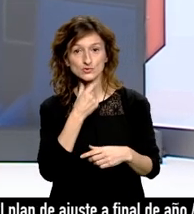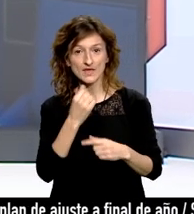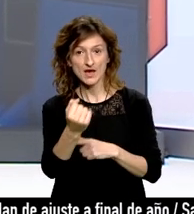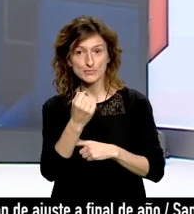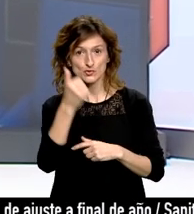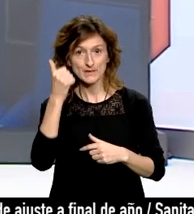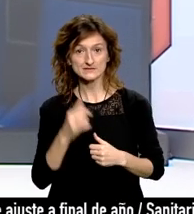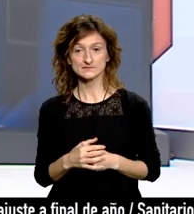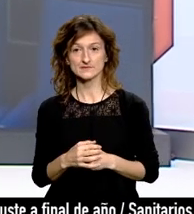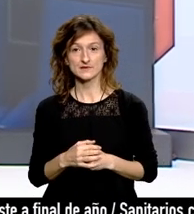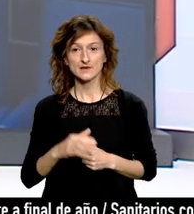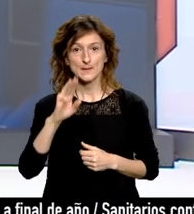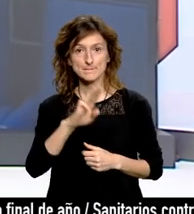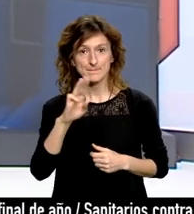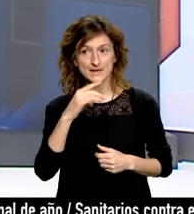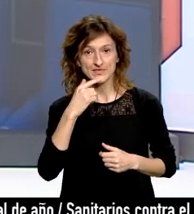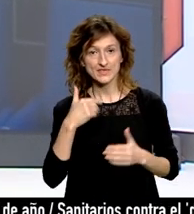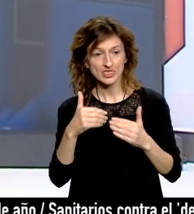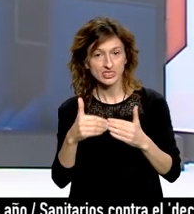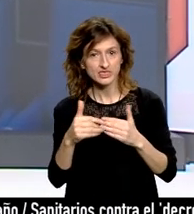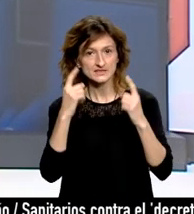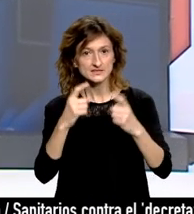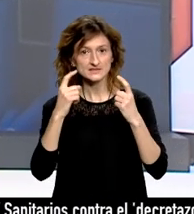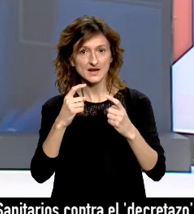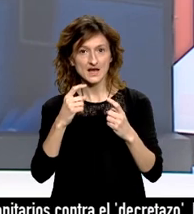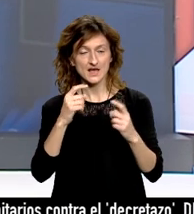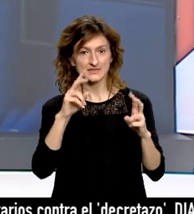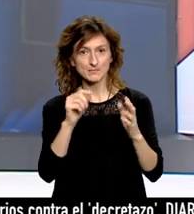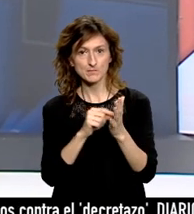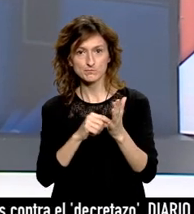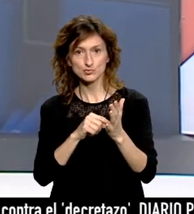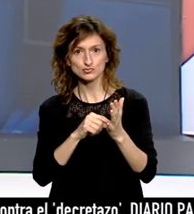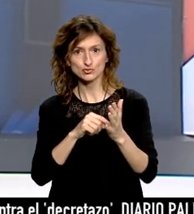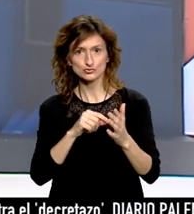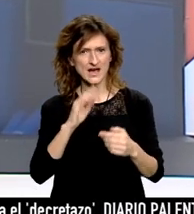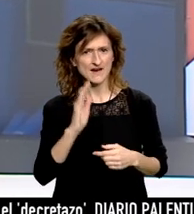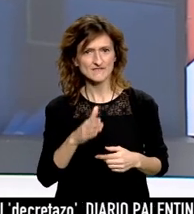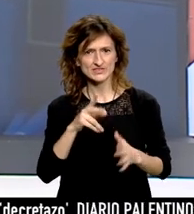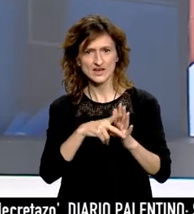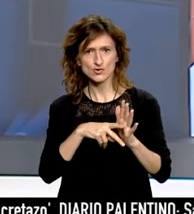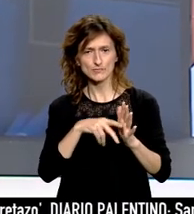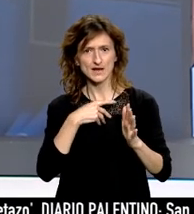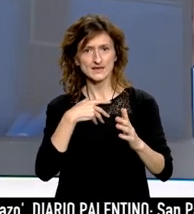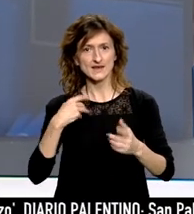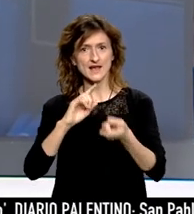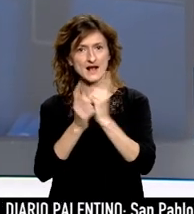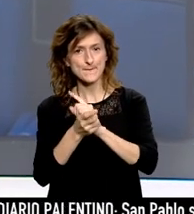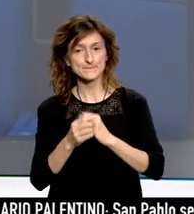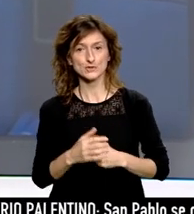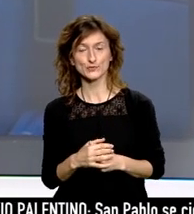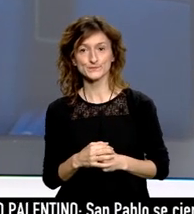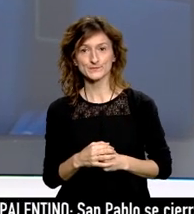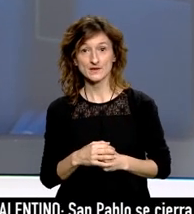tener más apoyos. El PP ya ha anunciado que intentará frenar los aspectos que considera más lesivos de esta norma en las comunidades